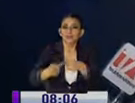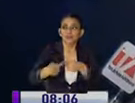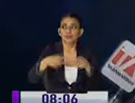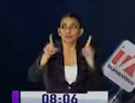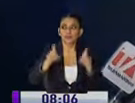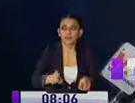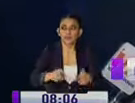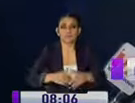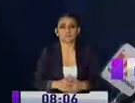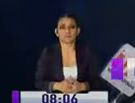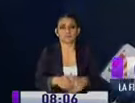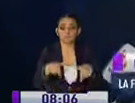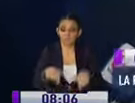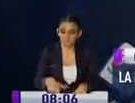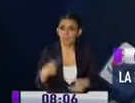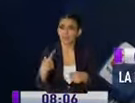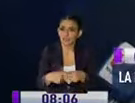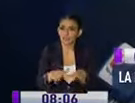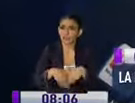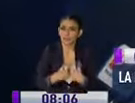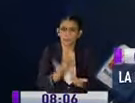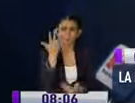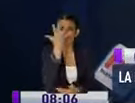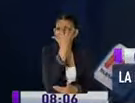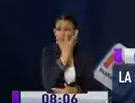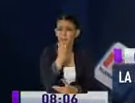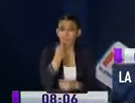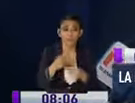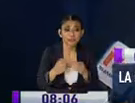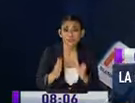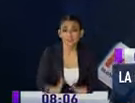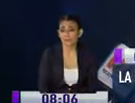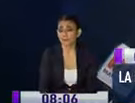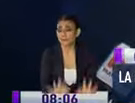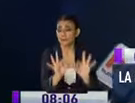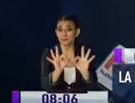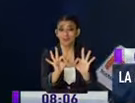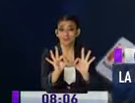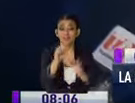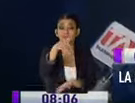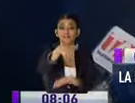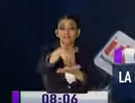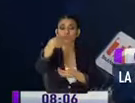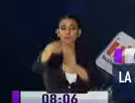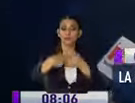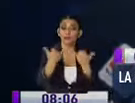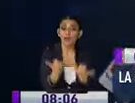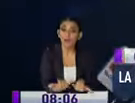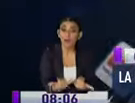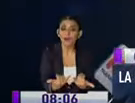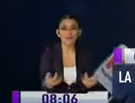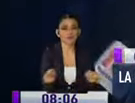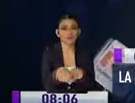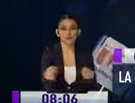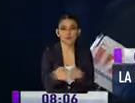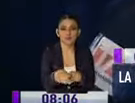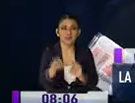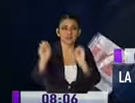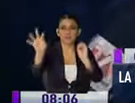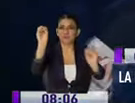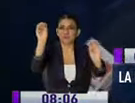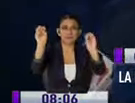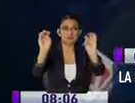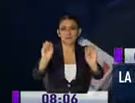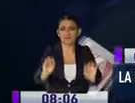con nuestra maravillosa ciudad, con esta joya que tenemos los quiteños, que es nuestro centro histórico y que ahora es el escenario de un espectáculo